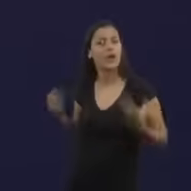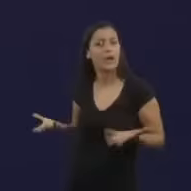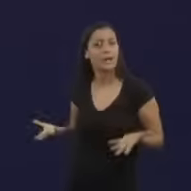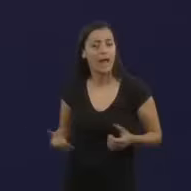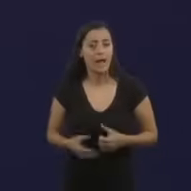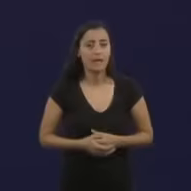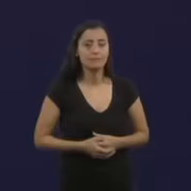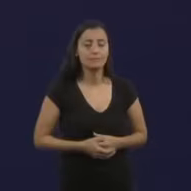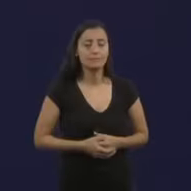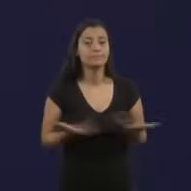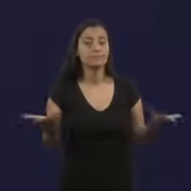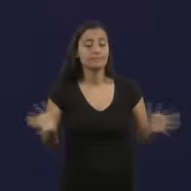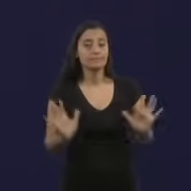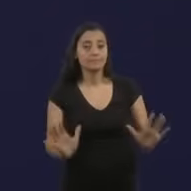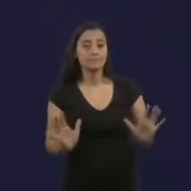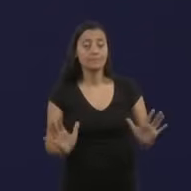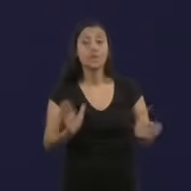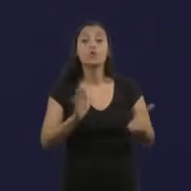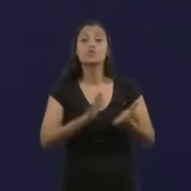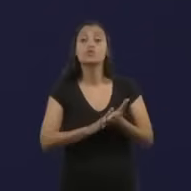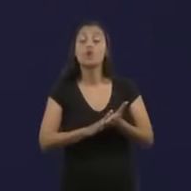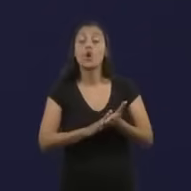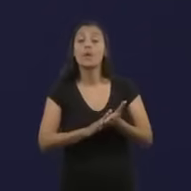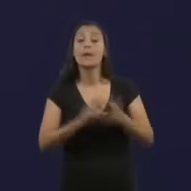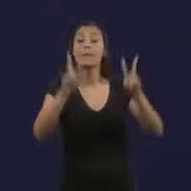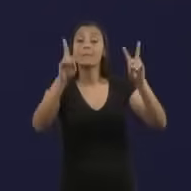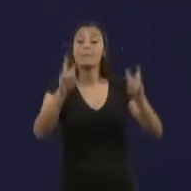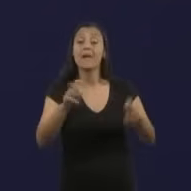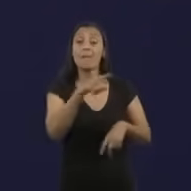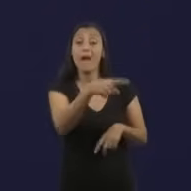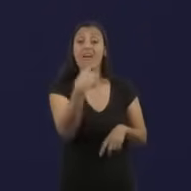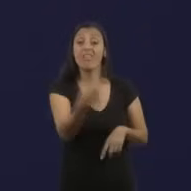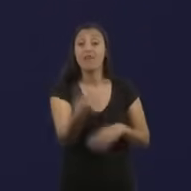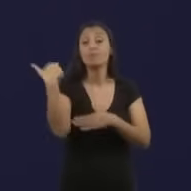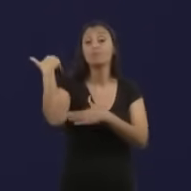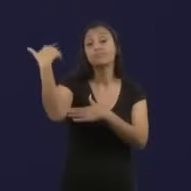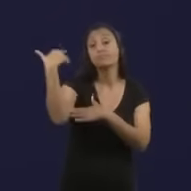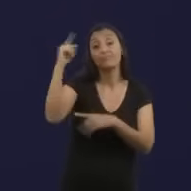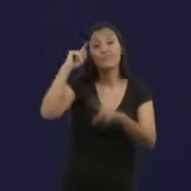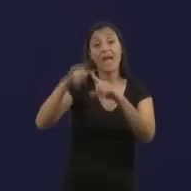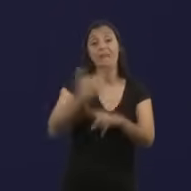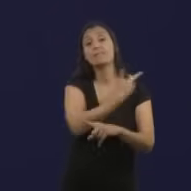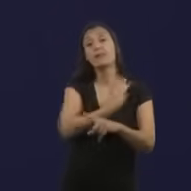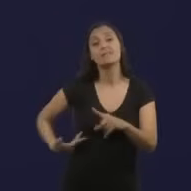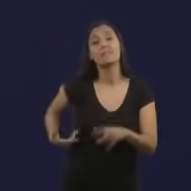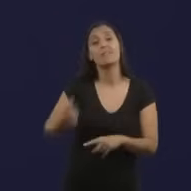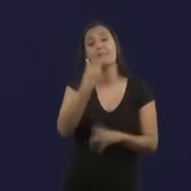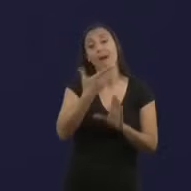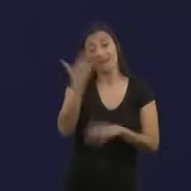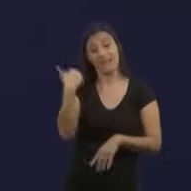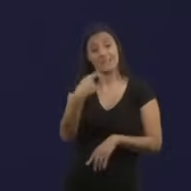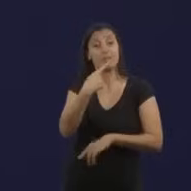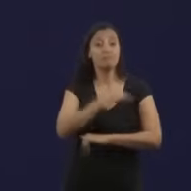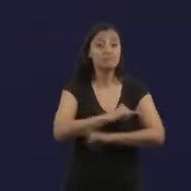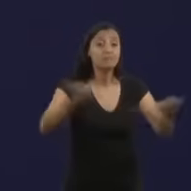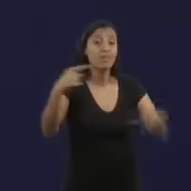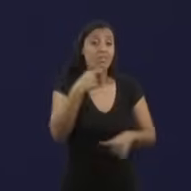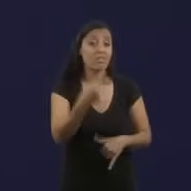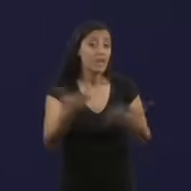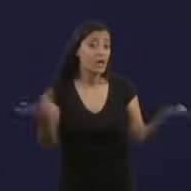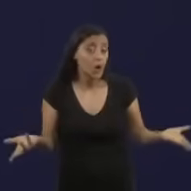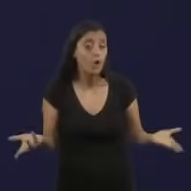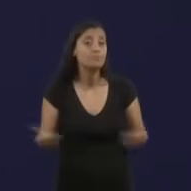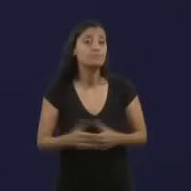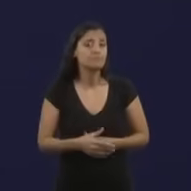bueno a ver con respecto a lo que dijo el presidente o el expresidente macri el día de ayer lo cierto es que